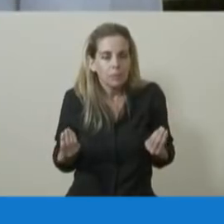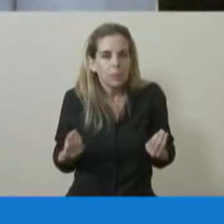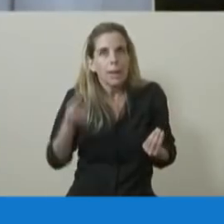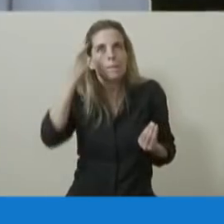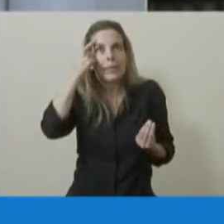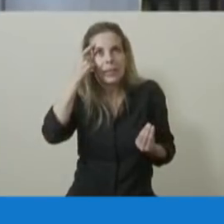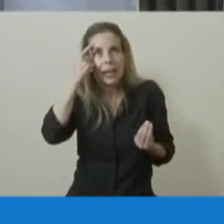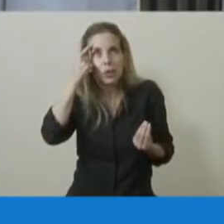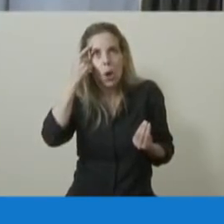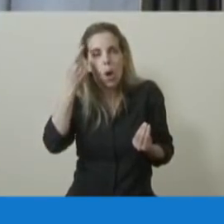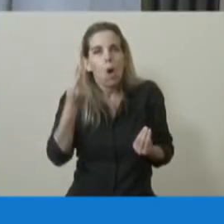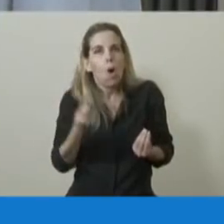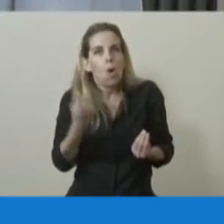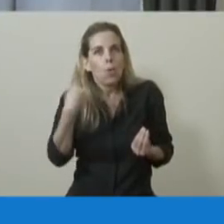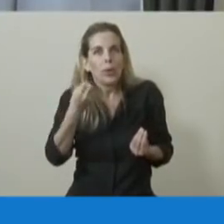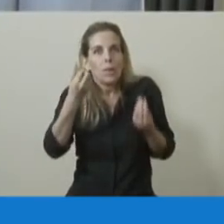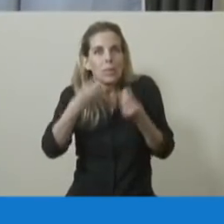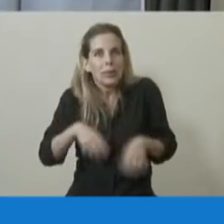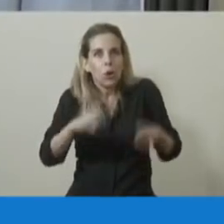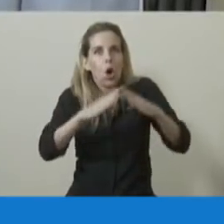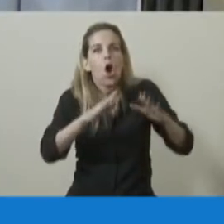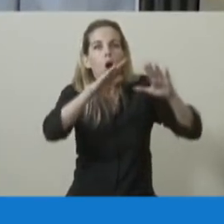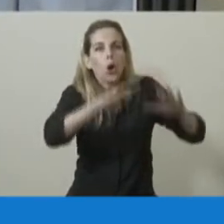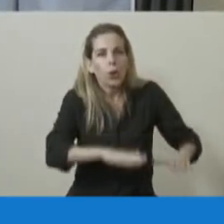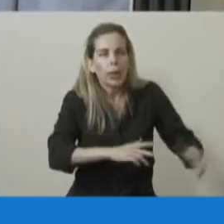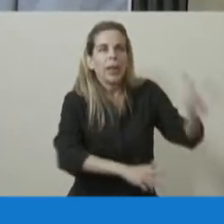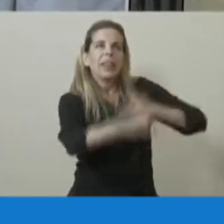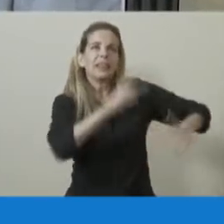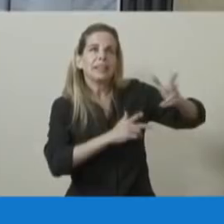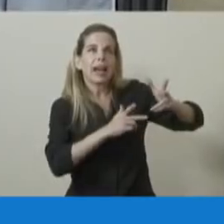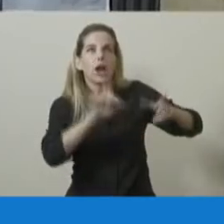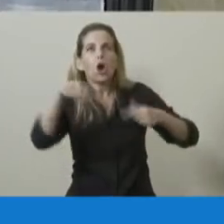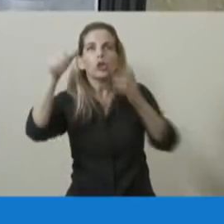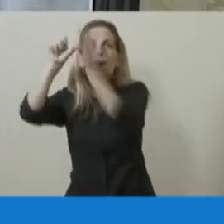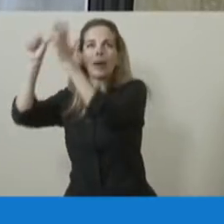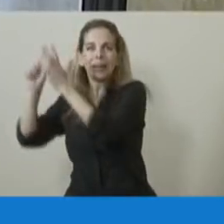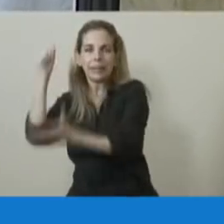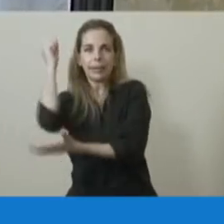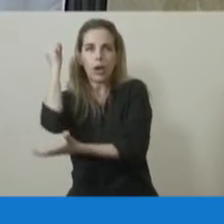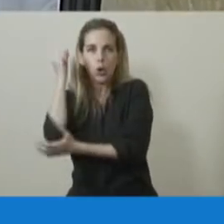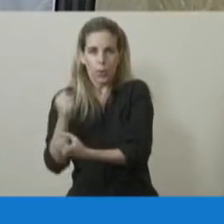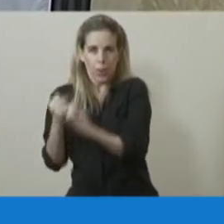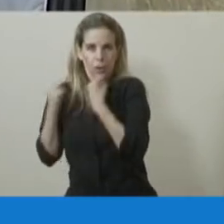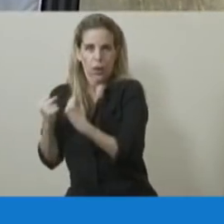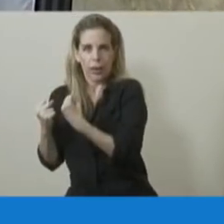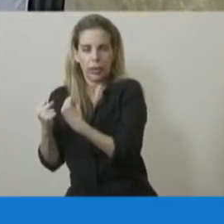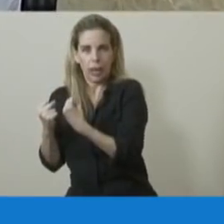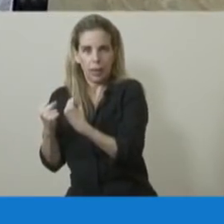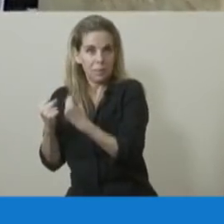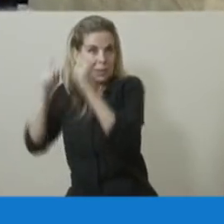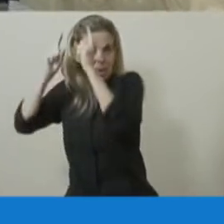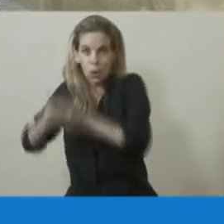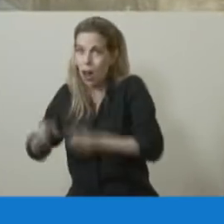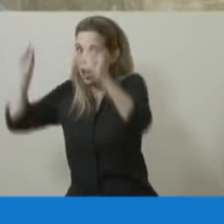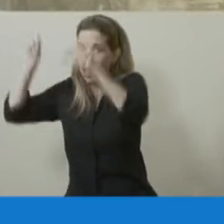que nos proponían, ¿qué fortaleza tenía? Si tan solo un virus es capaz de tirarla abajo